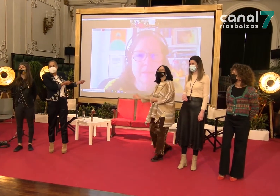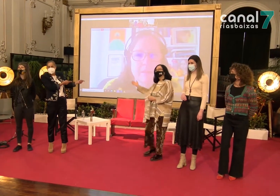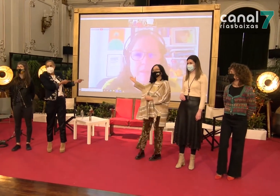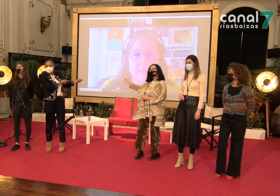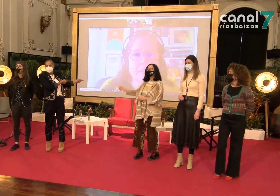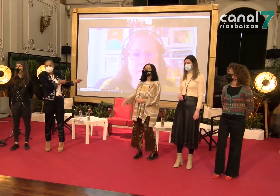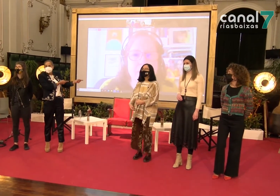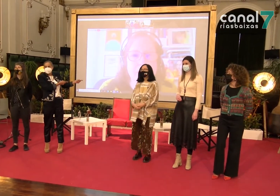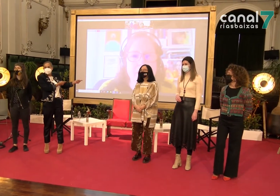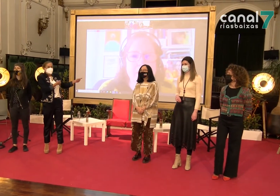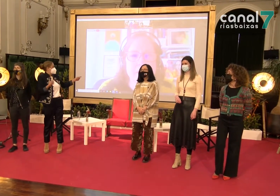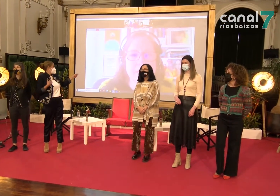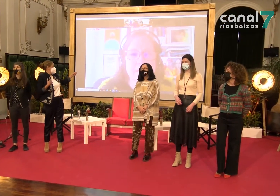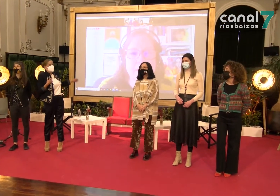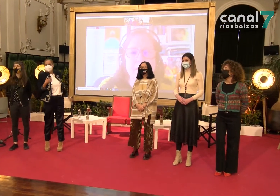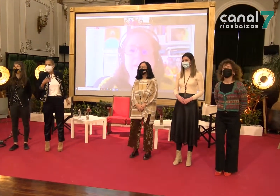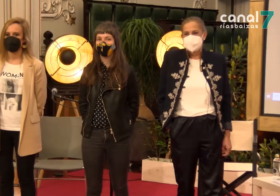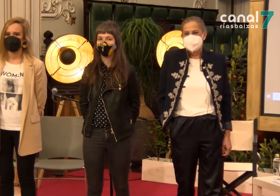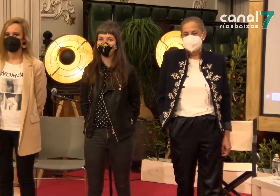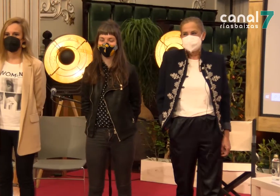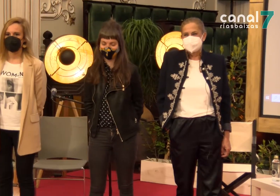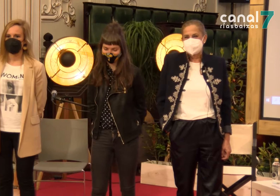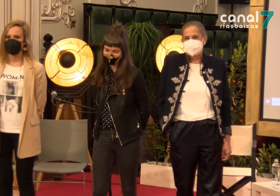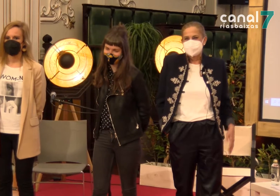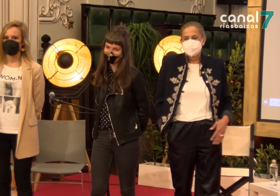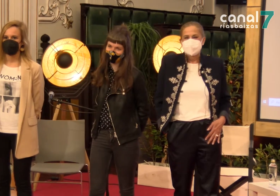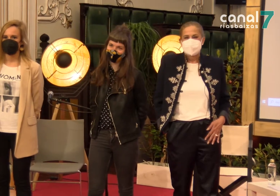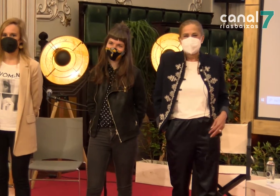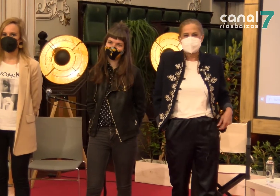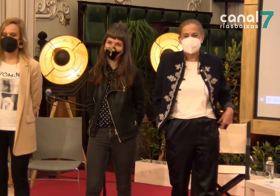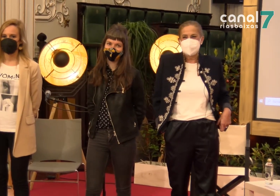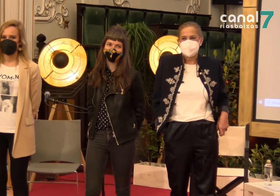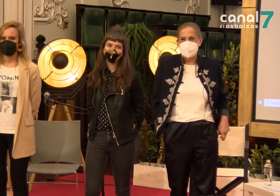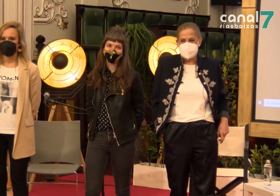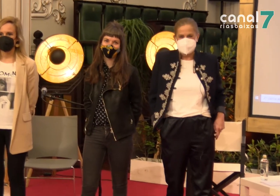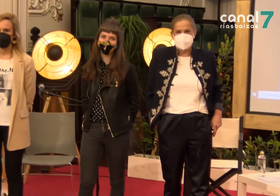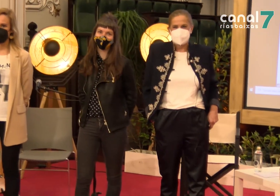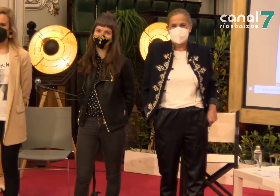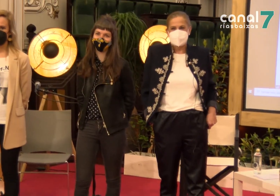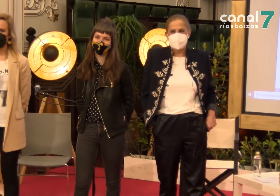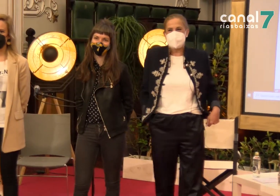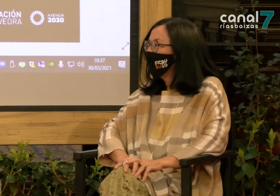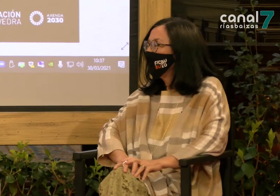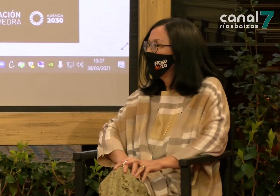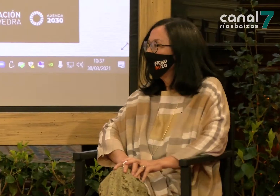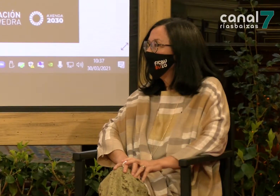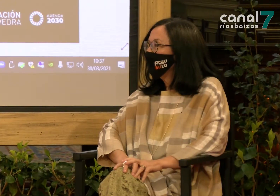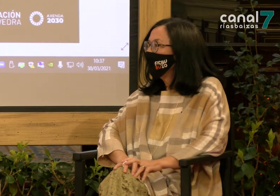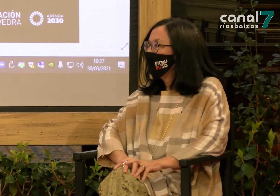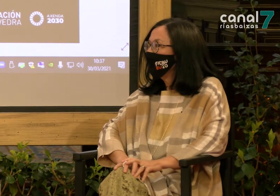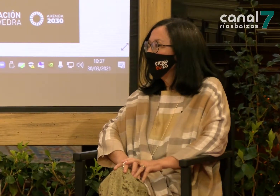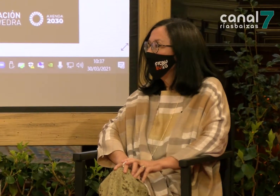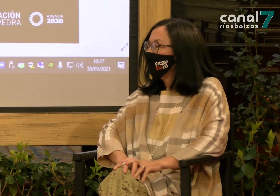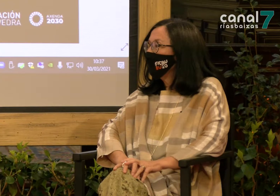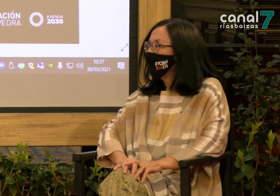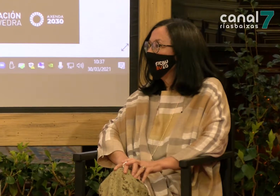Nace en Pontevedra un novo certame de premios pro mundo audiovisual. Trátase de Mulleres no Foco, unha iniciativa que busca poñer en valor o